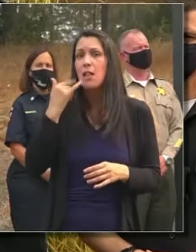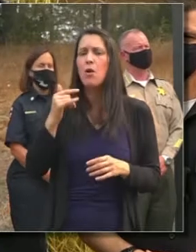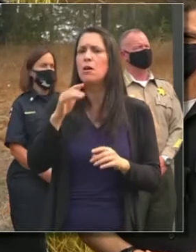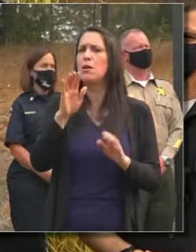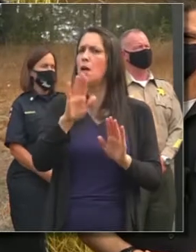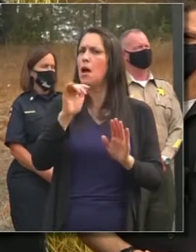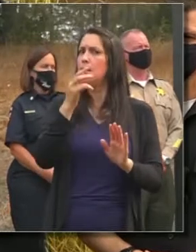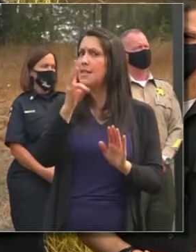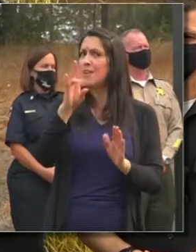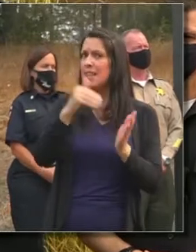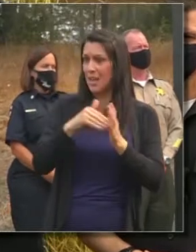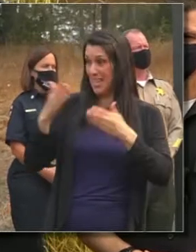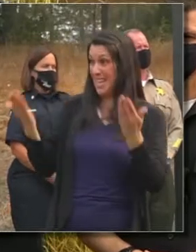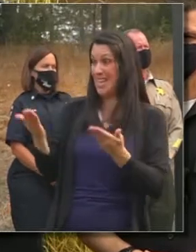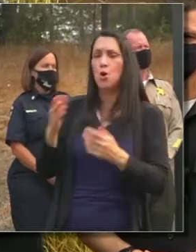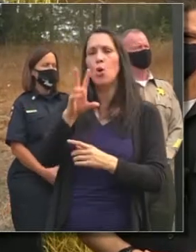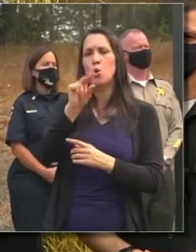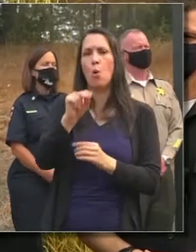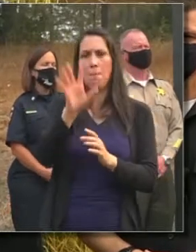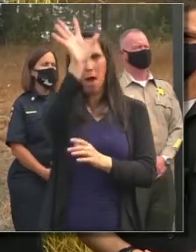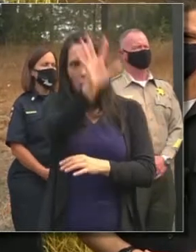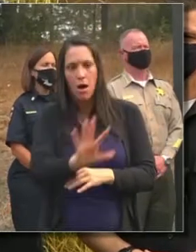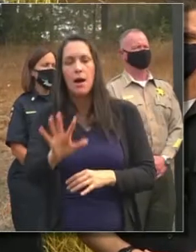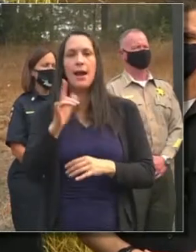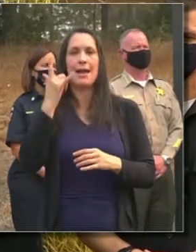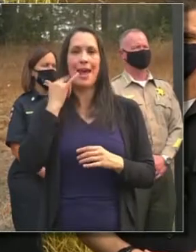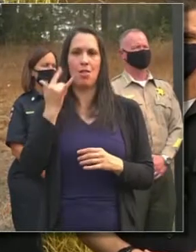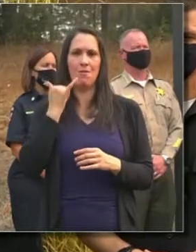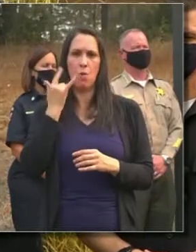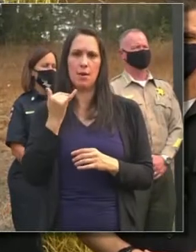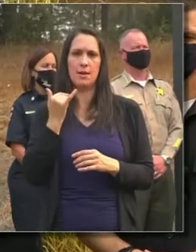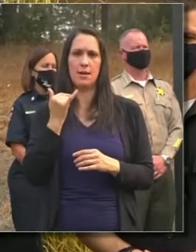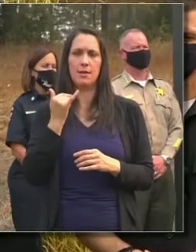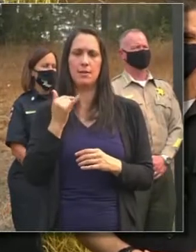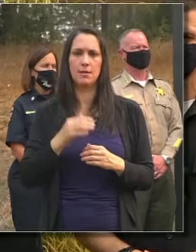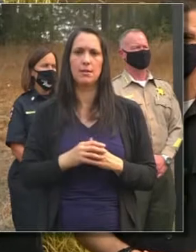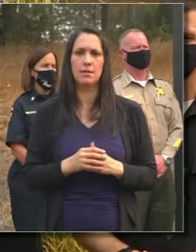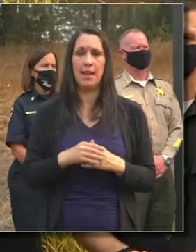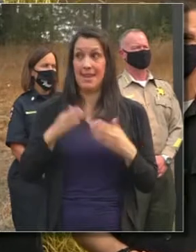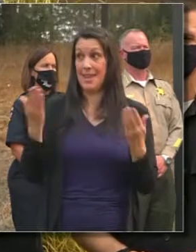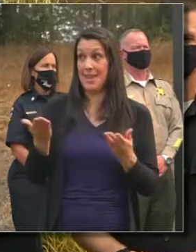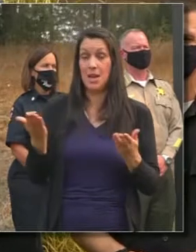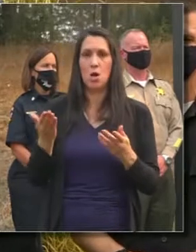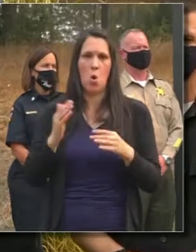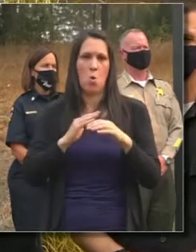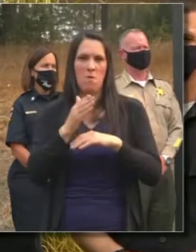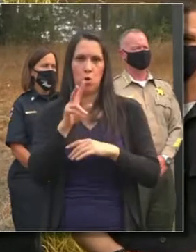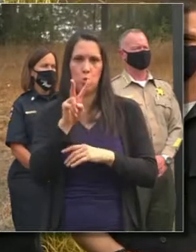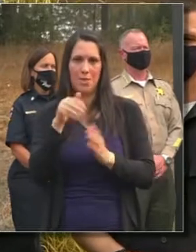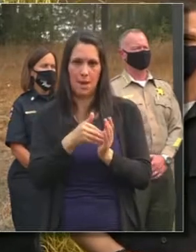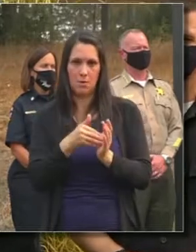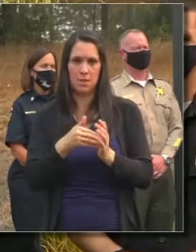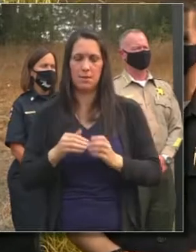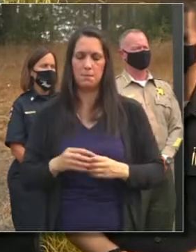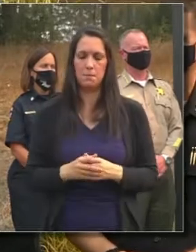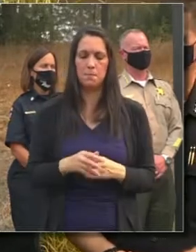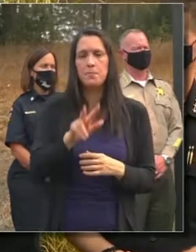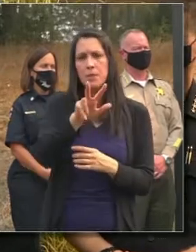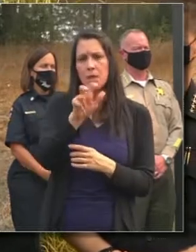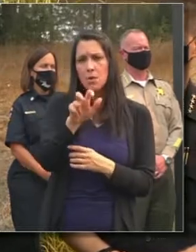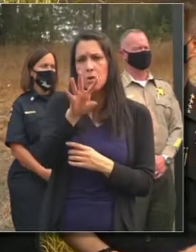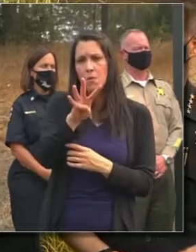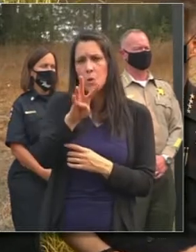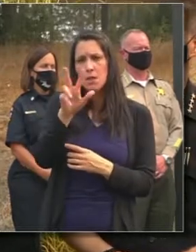día en california no todos aquí pero muchos de ellos si están aquí más de 2000 tenemos